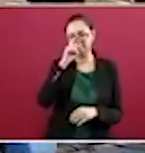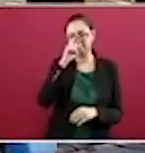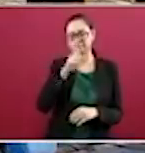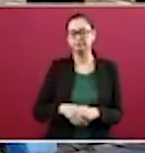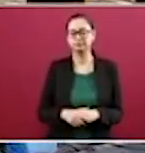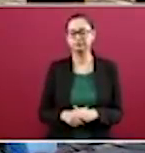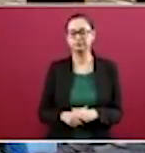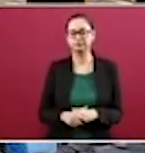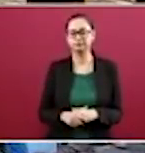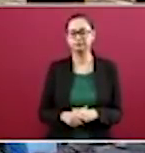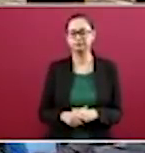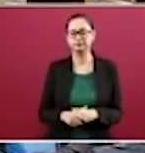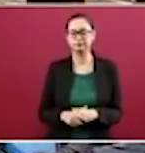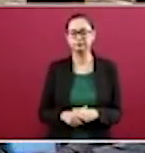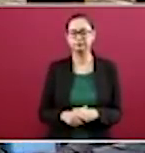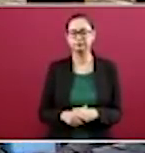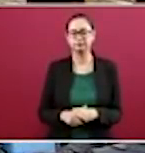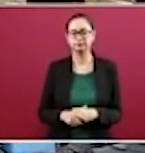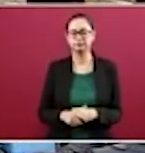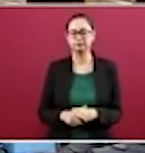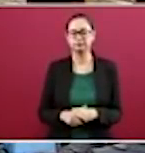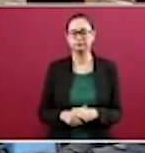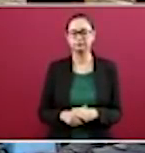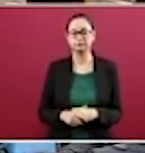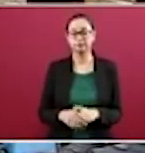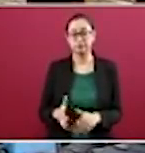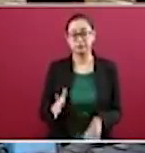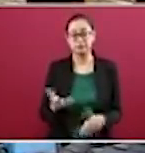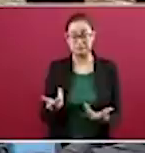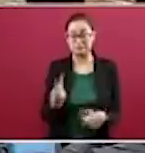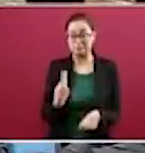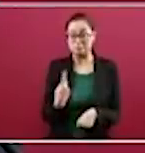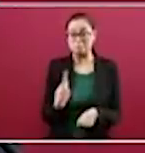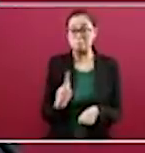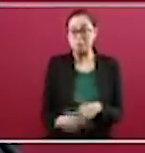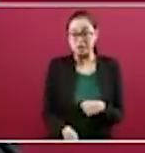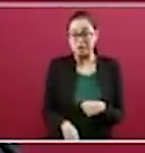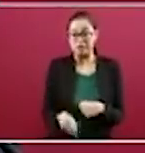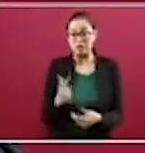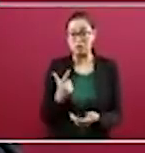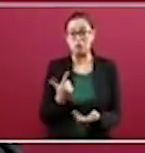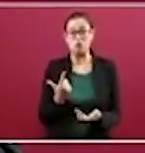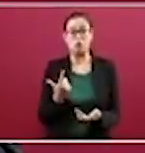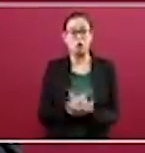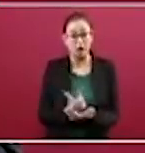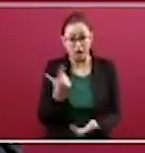lo riesgoso, lo peligroso que son las